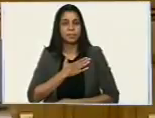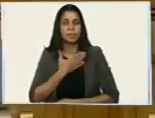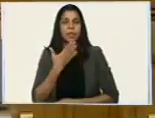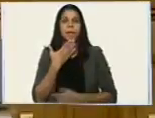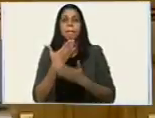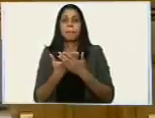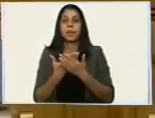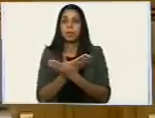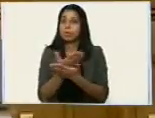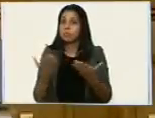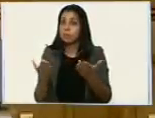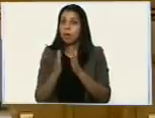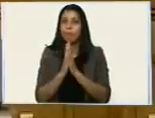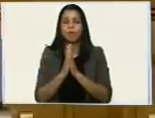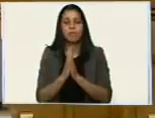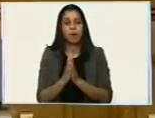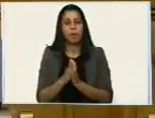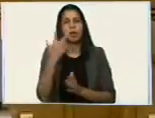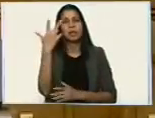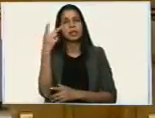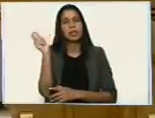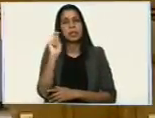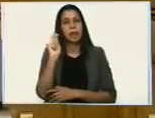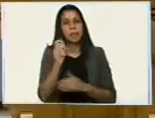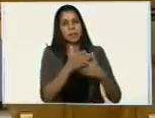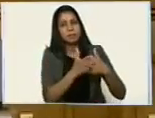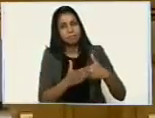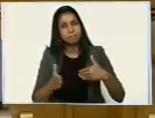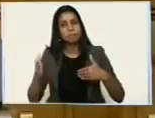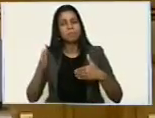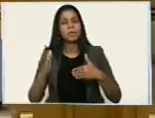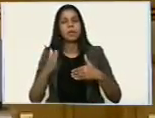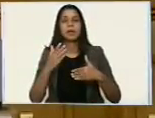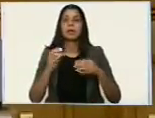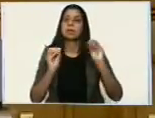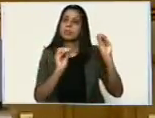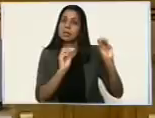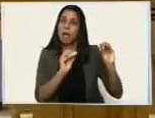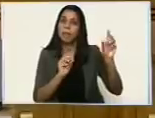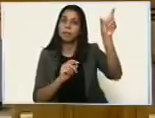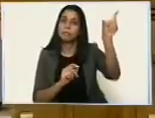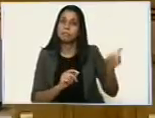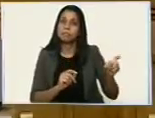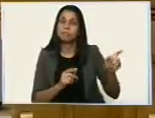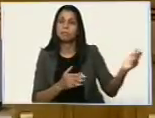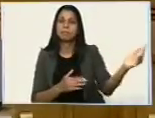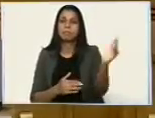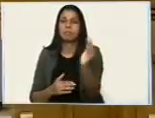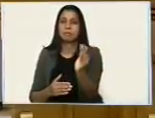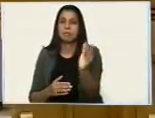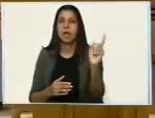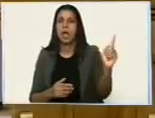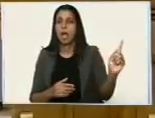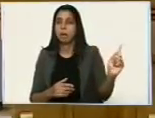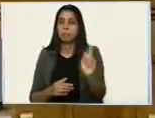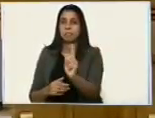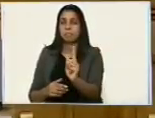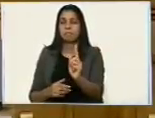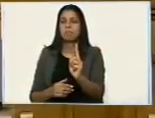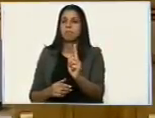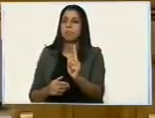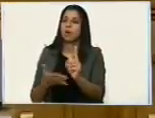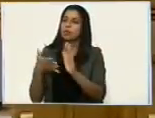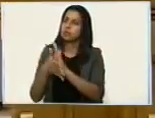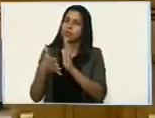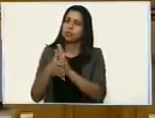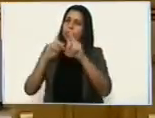pedirles que en un lapso de 3 meses nosotros podamos invitar al compañero Calixto Ortega para revisar los adelantos